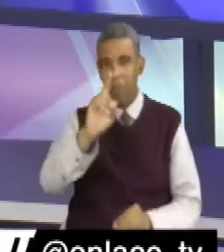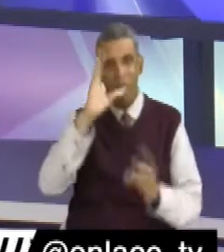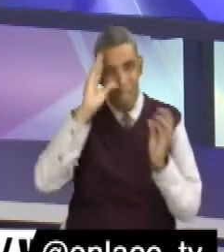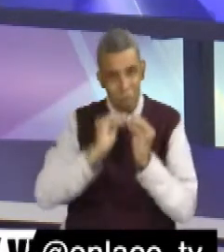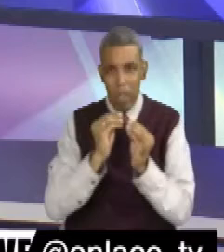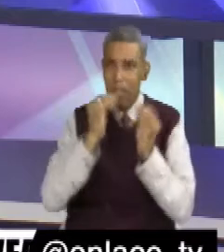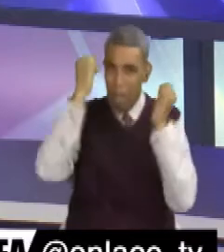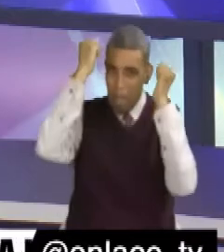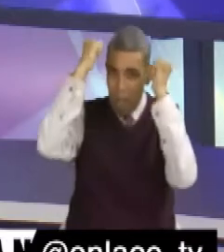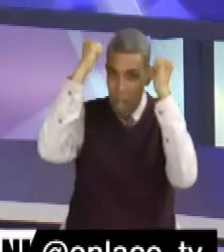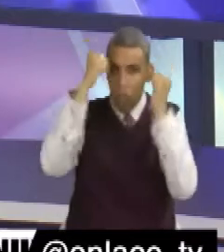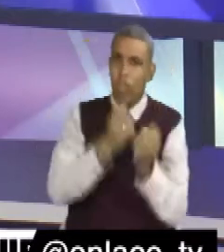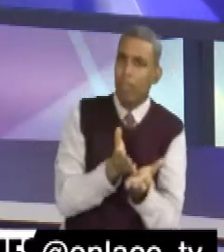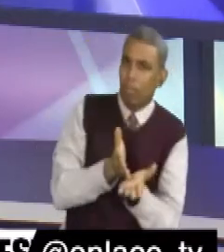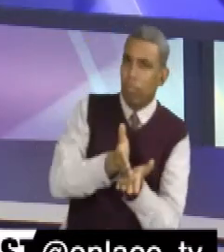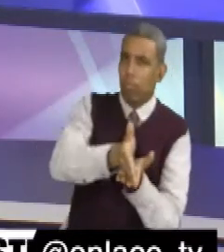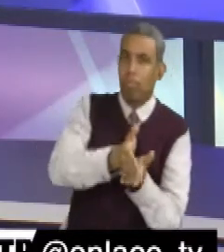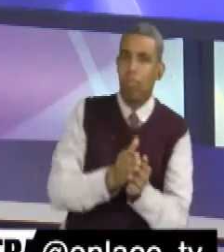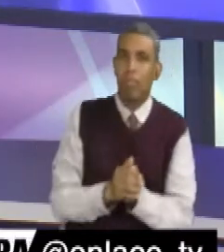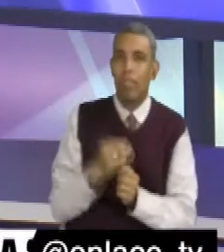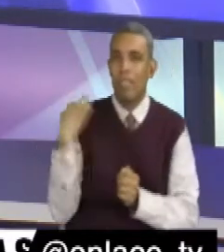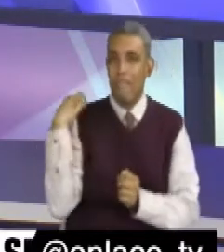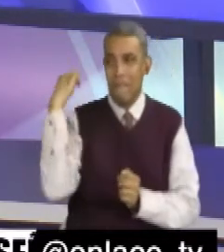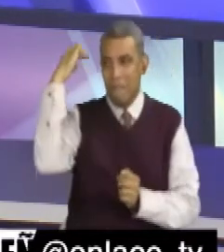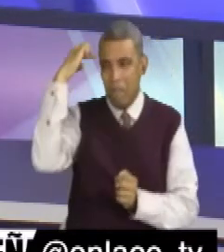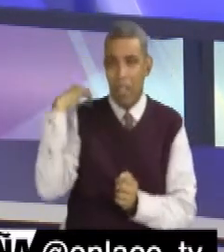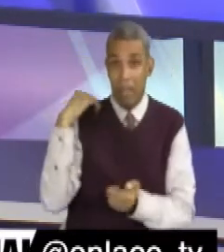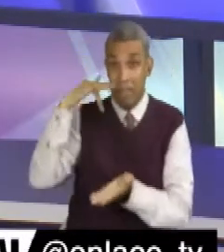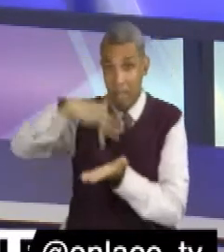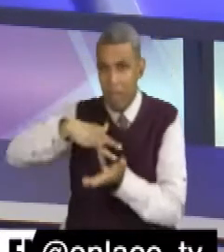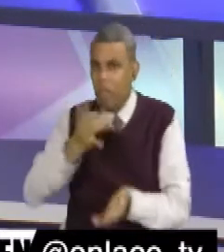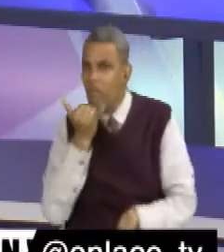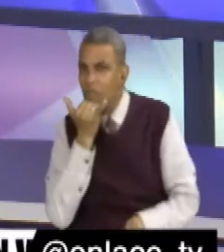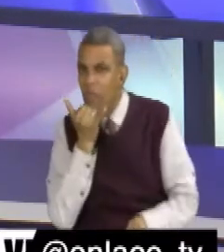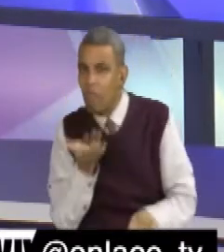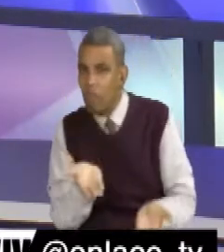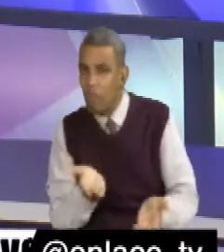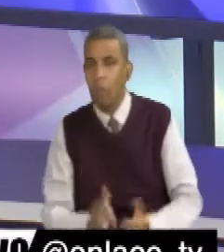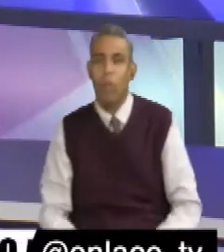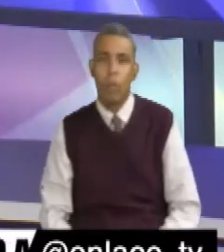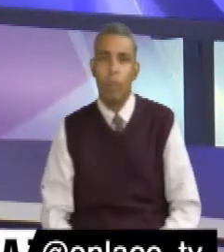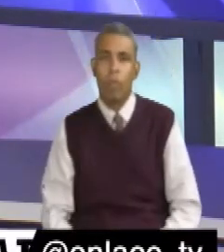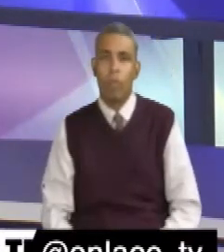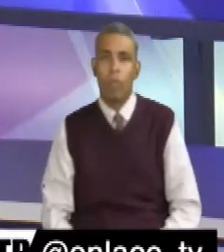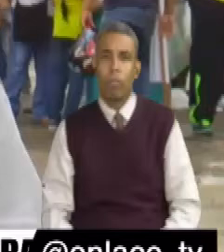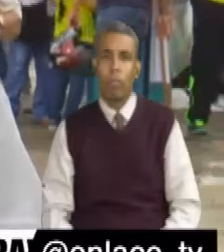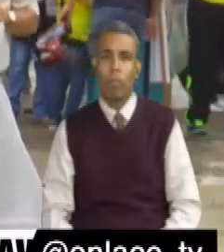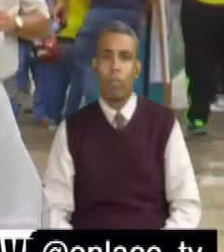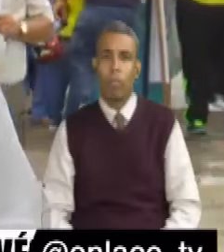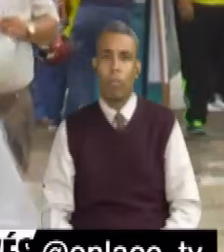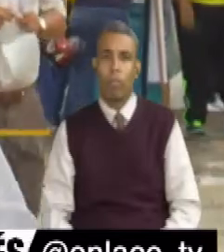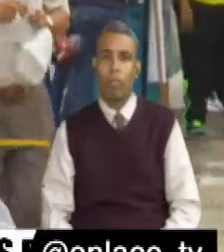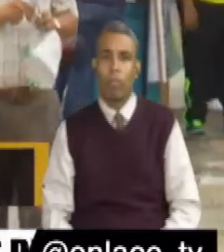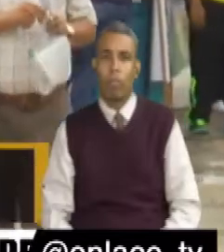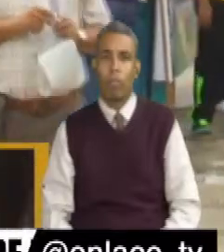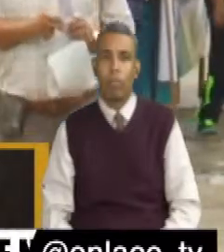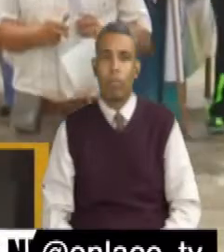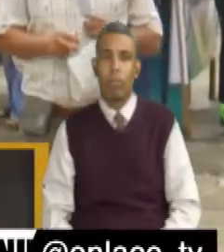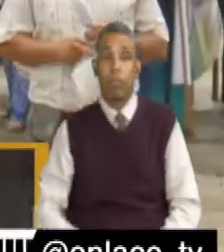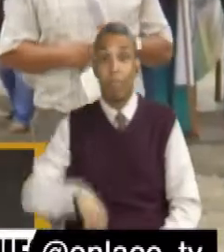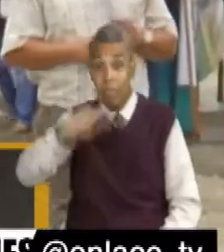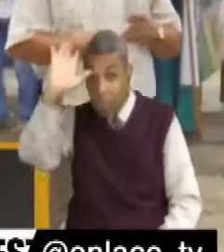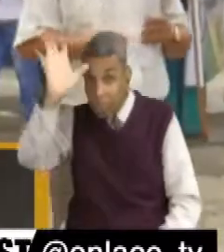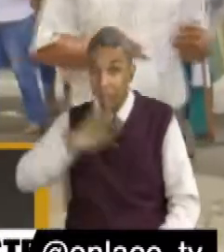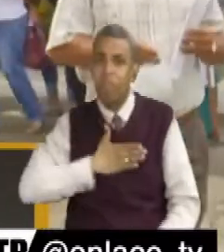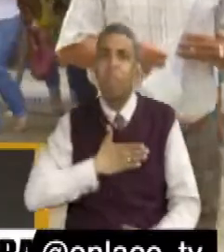Educadores, FECODE. Ahí está nuestro director de noticias, Pedro Severiche. Pedro, adelante, buenas tardes. A la pobreza. Saludos compañeros